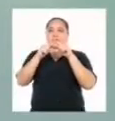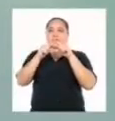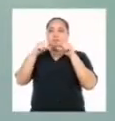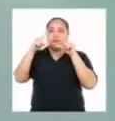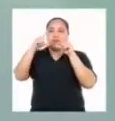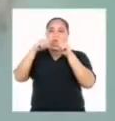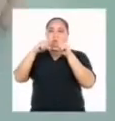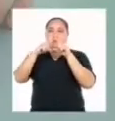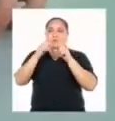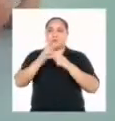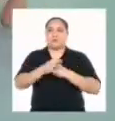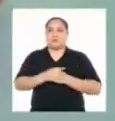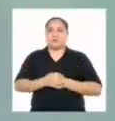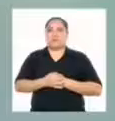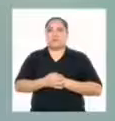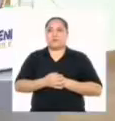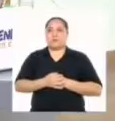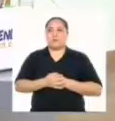triángulo rectángulo.